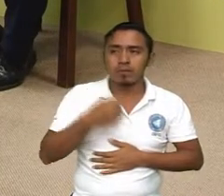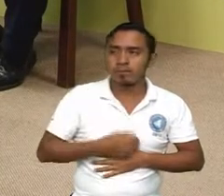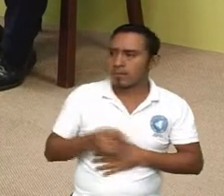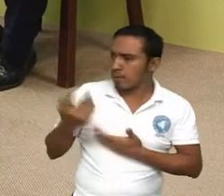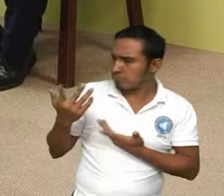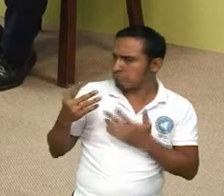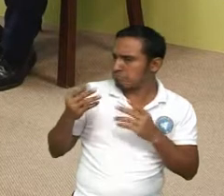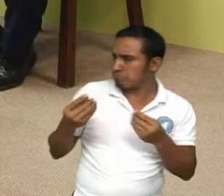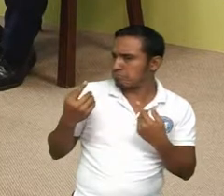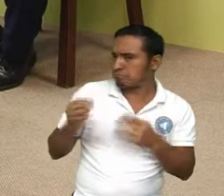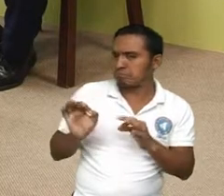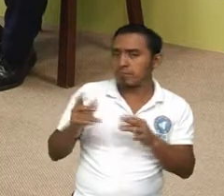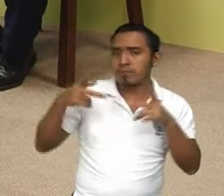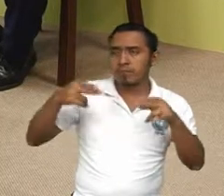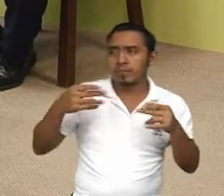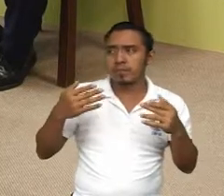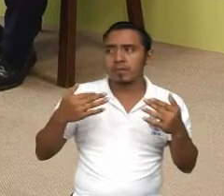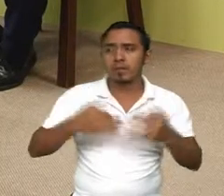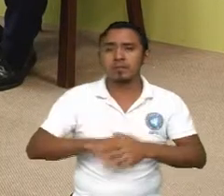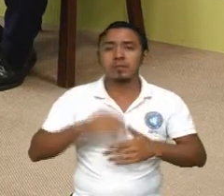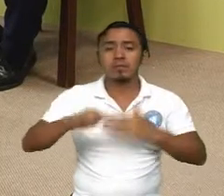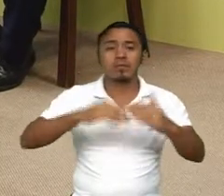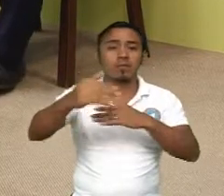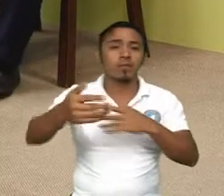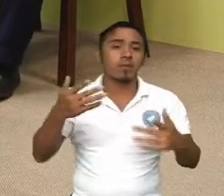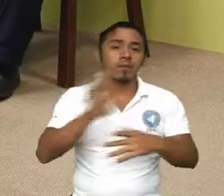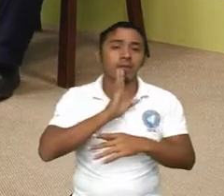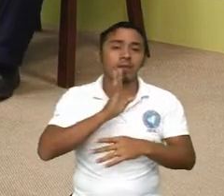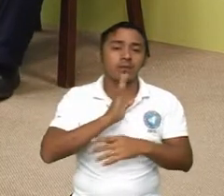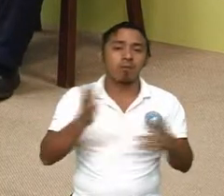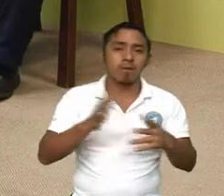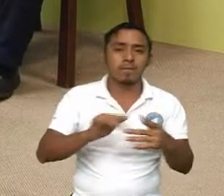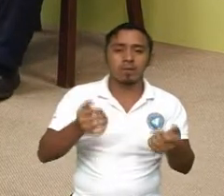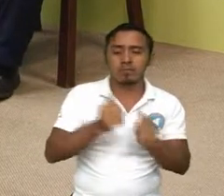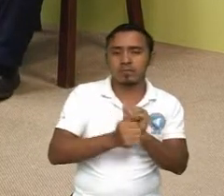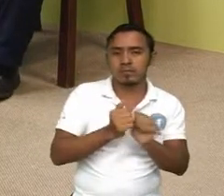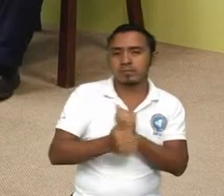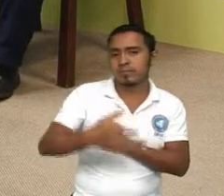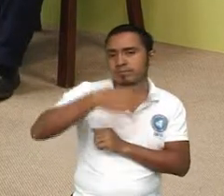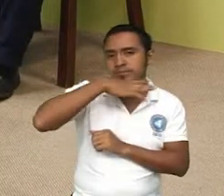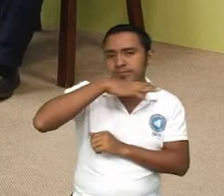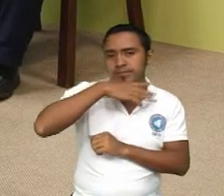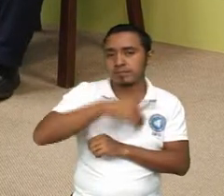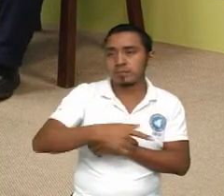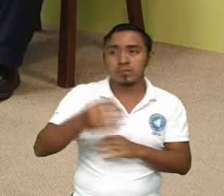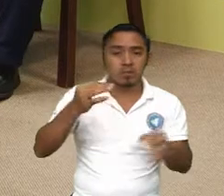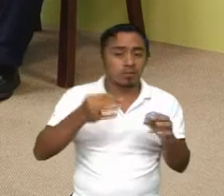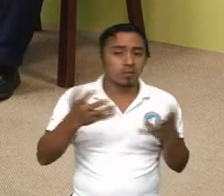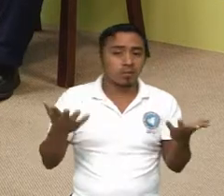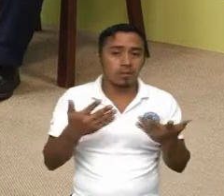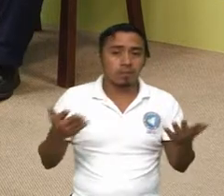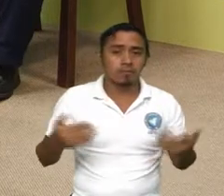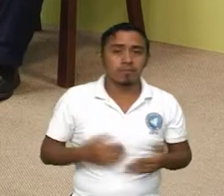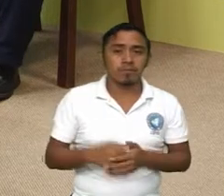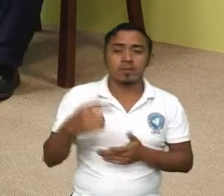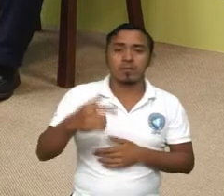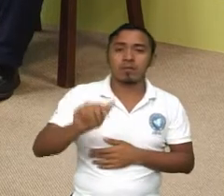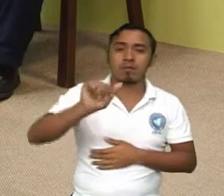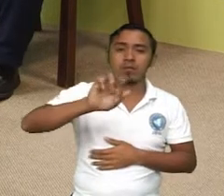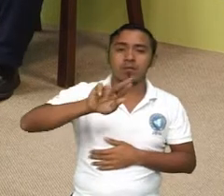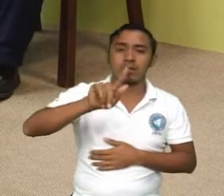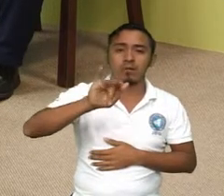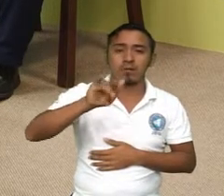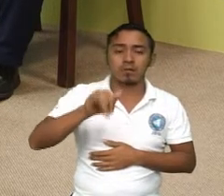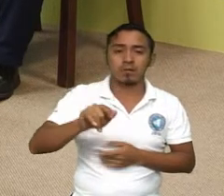parece que nos vamos a una pausa cuando regresemos vamos a estar hablando de las complicaciones si no se suelen tratar a tiempo la artritis juvenil